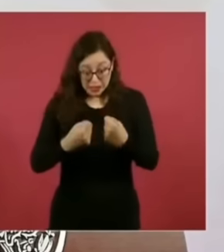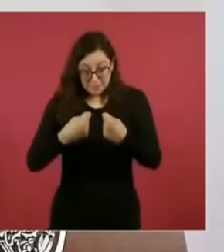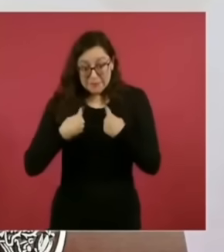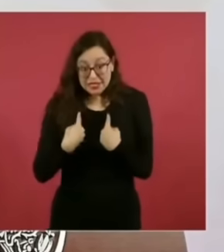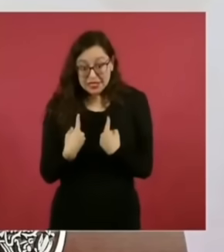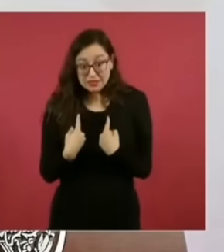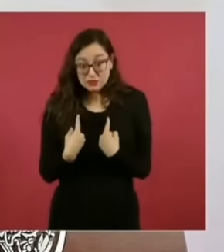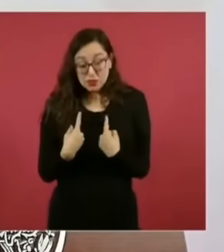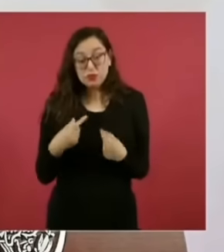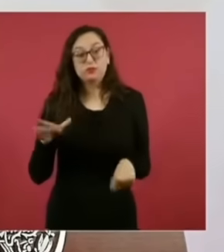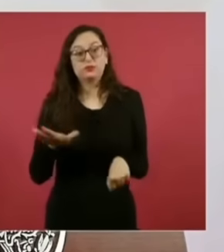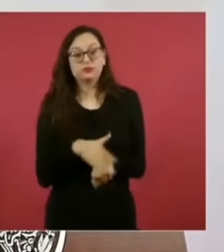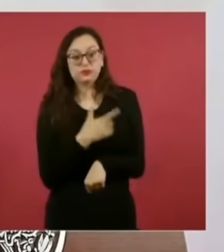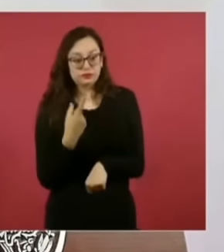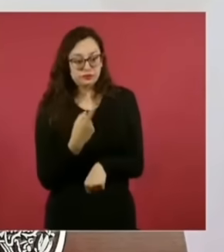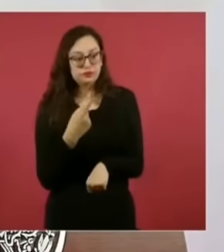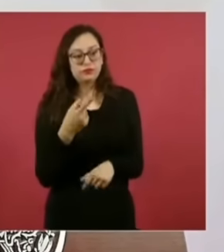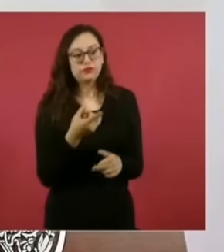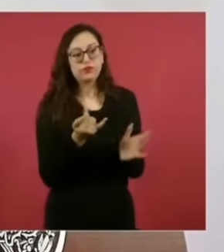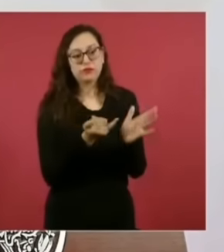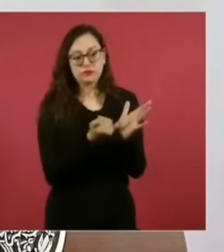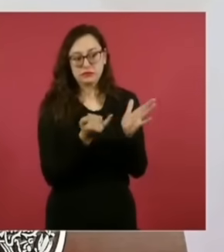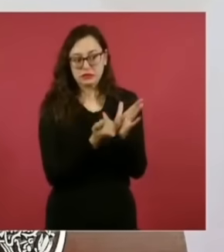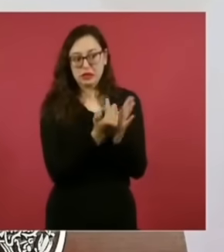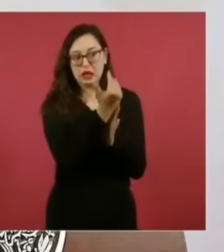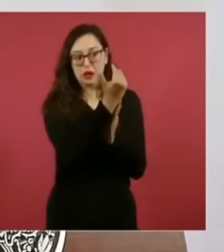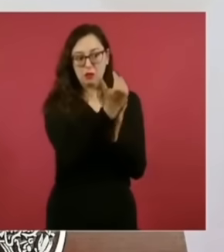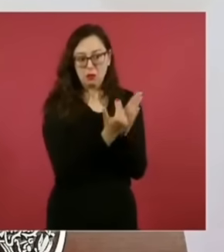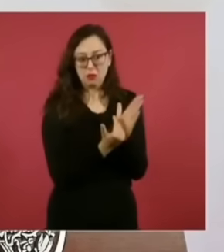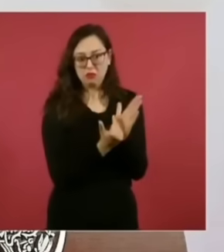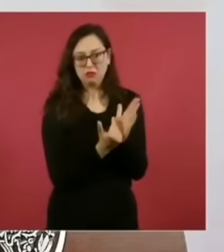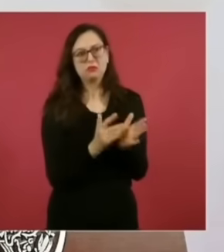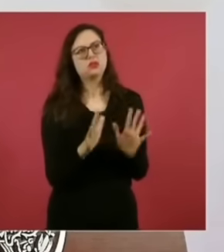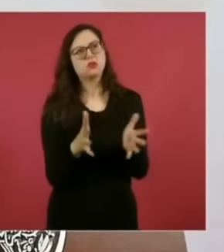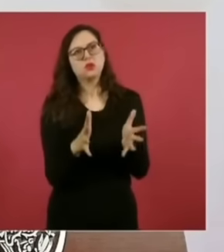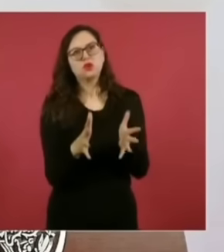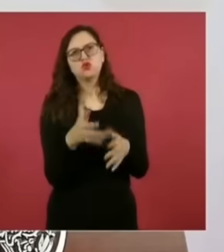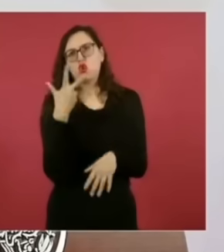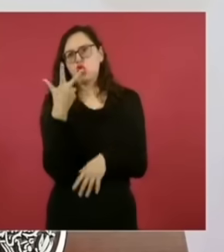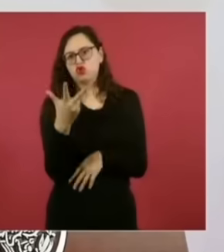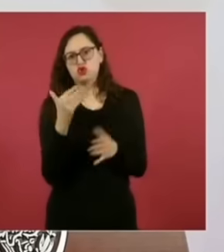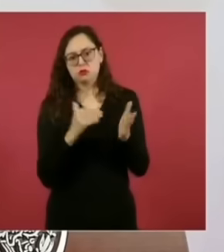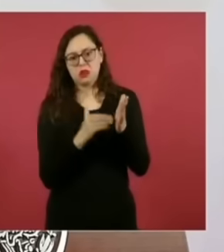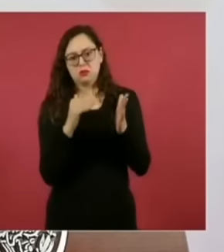¿Cómo una reducción de 6-8 mil millones?